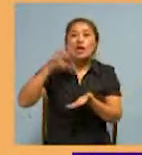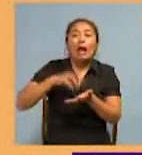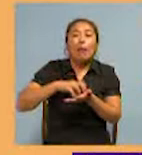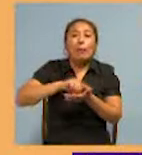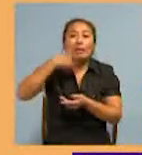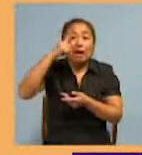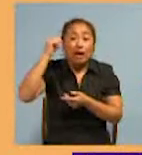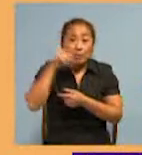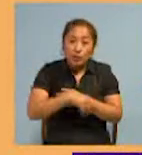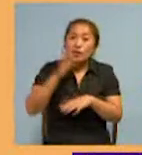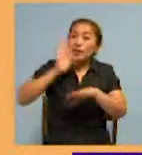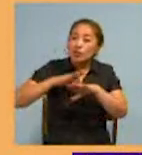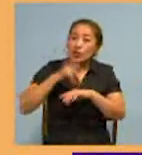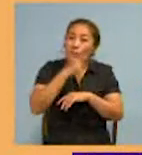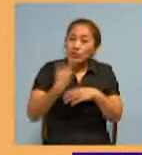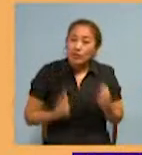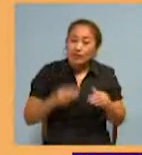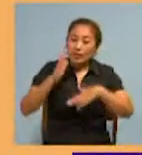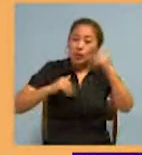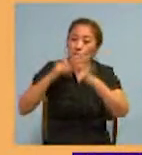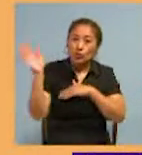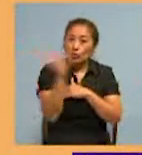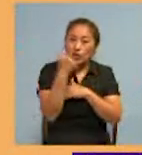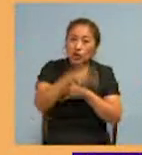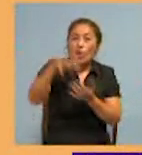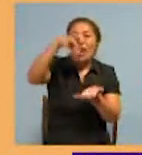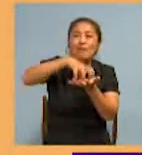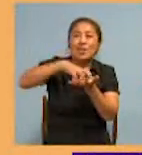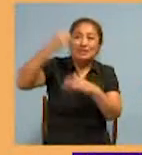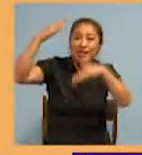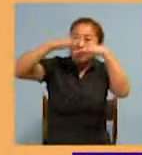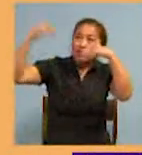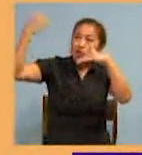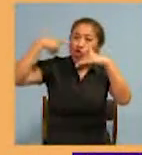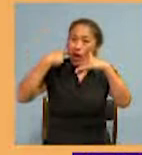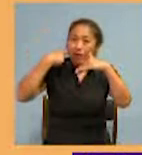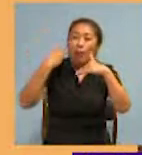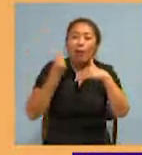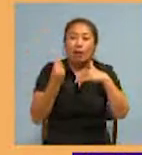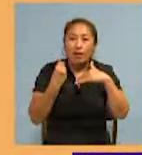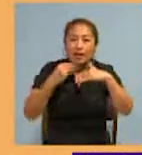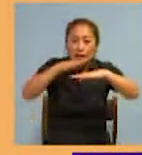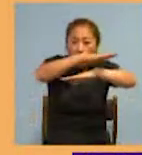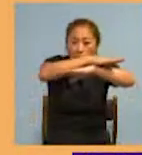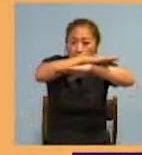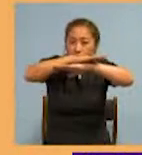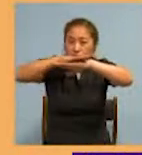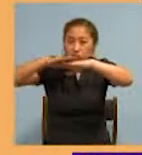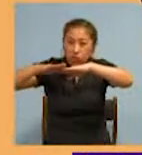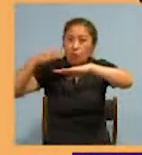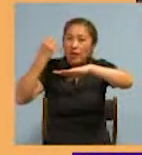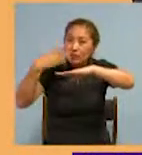donde tenemos a cargo todo lo que es la obra de ingeniería de lo que ha sido la nivelación para la apuesta